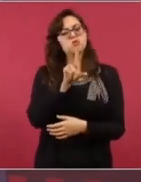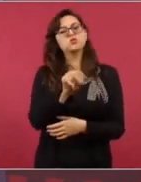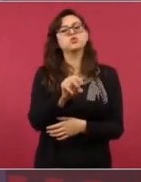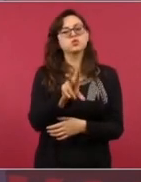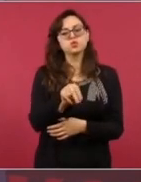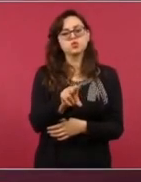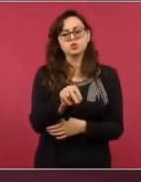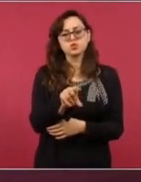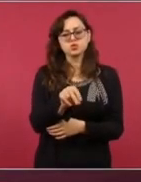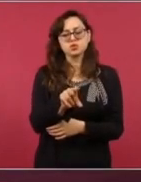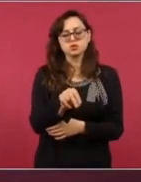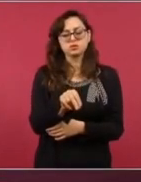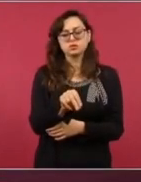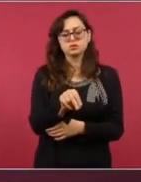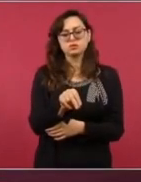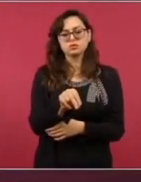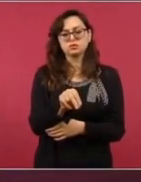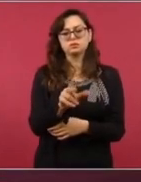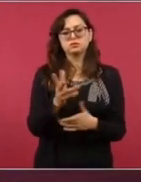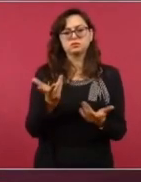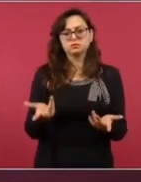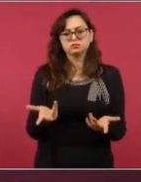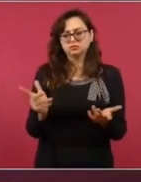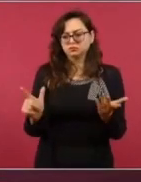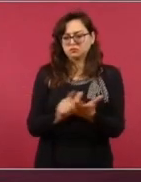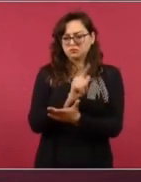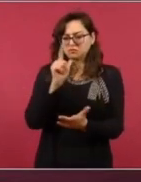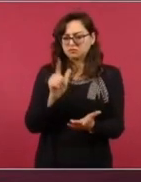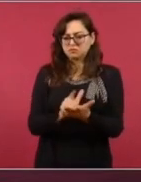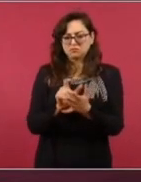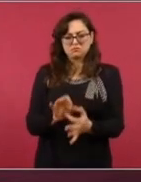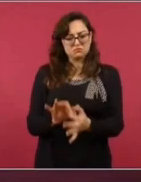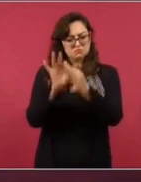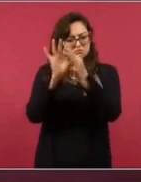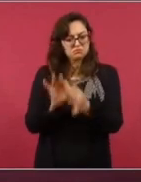prevalecer siempre, que no existía,